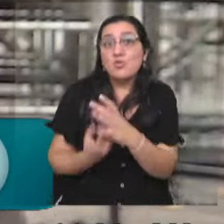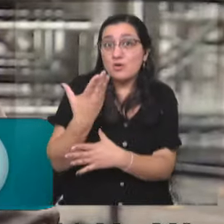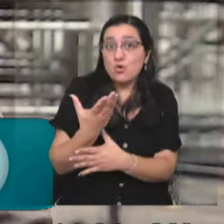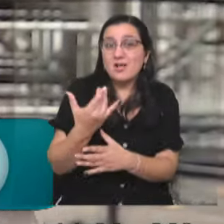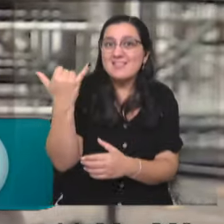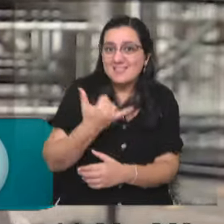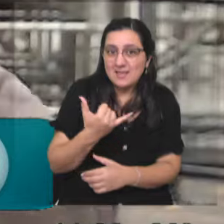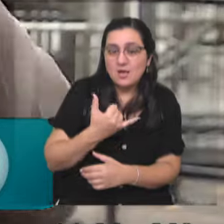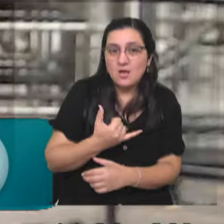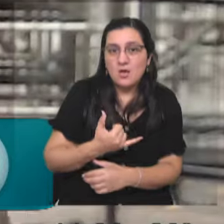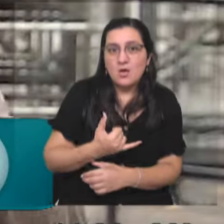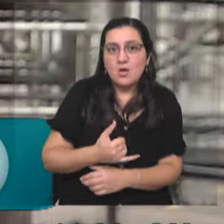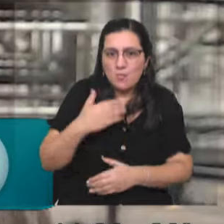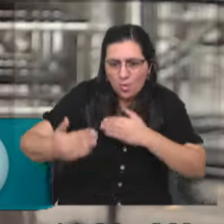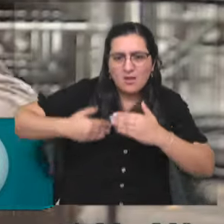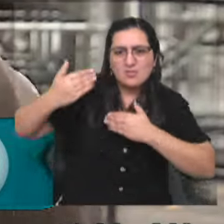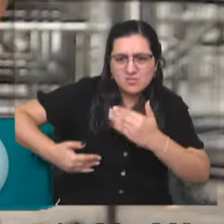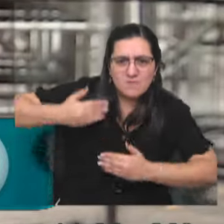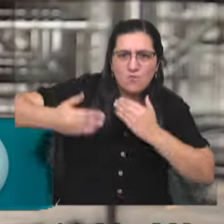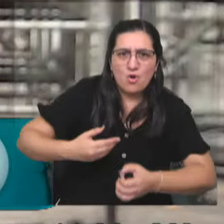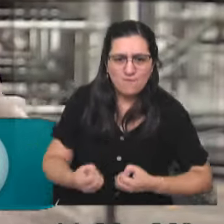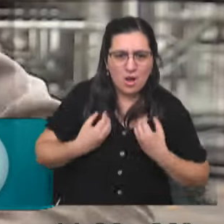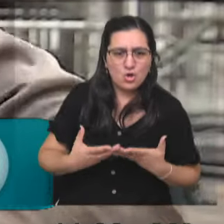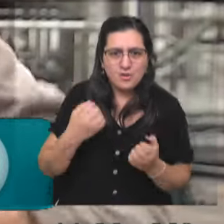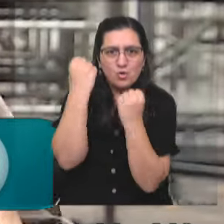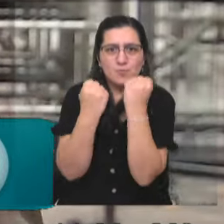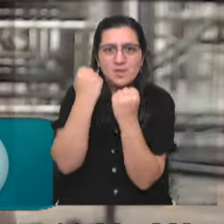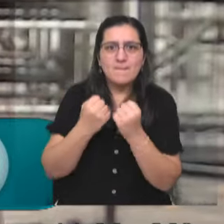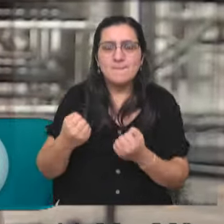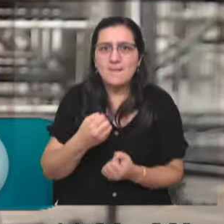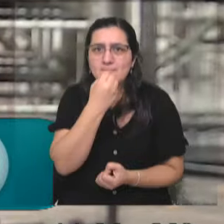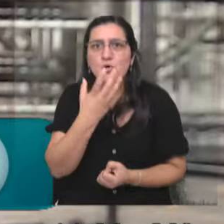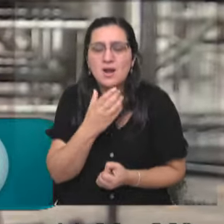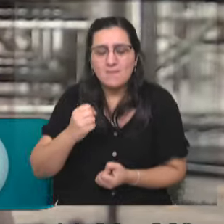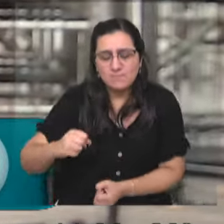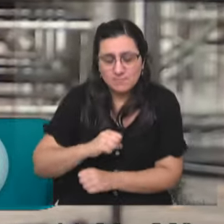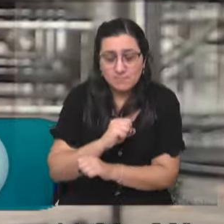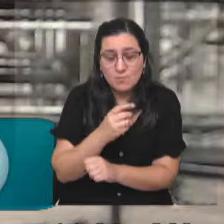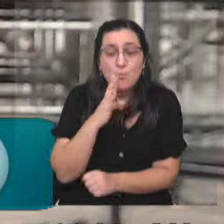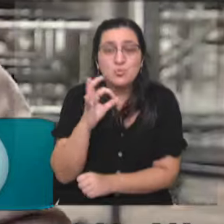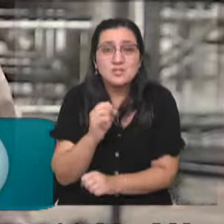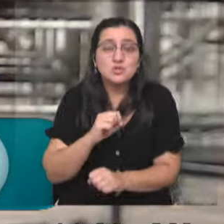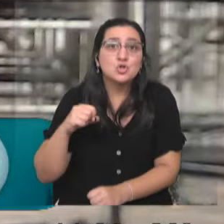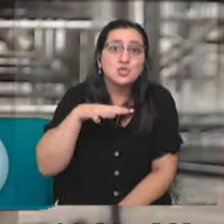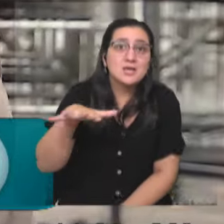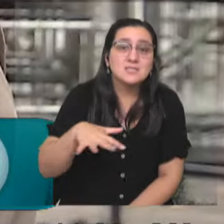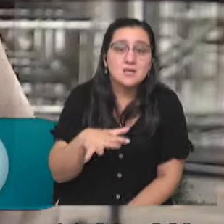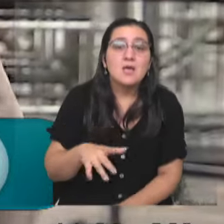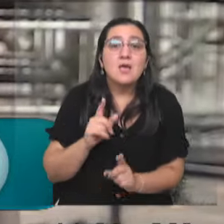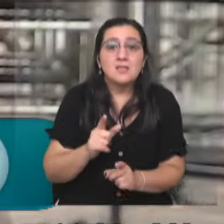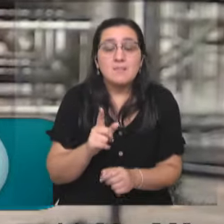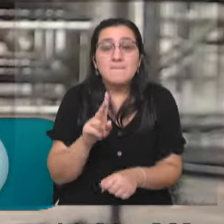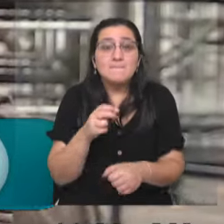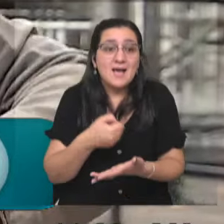que tenga un carácter proactivo en la generación de valor en la economía para ensanchar las posibilidades sociales, para financiar el Sistema Nacional de Cuidados,